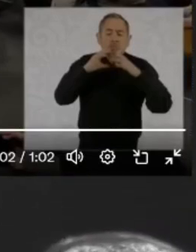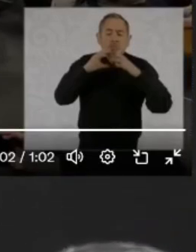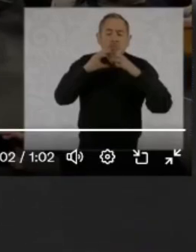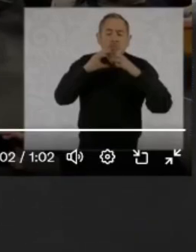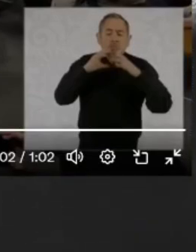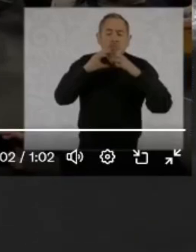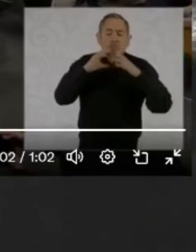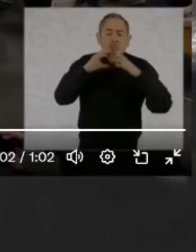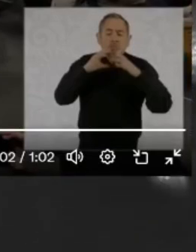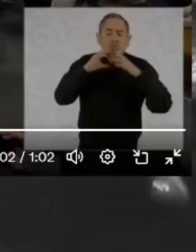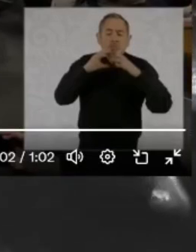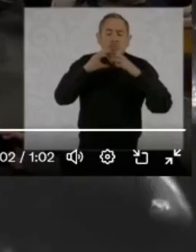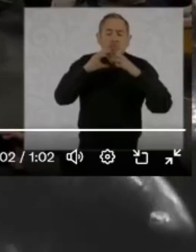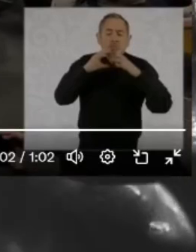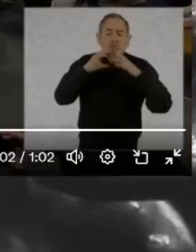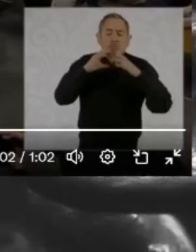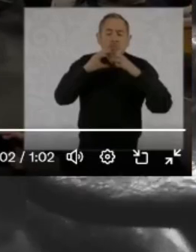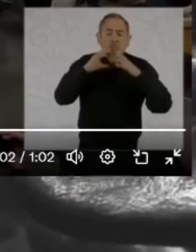la casa porque era muy grande,